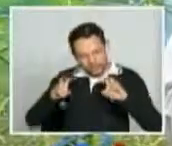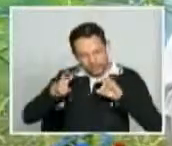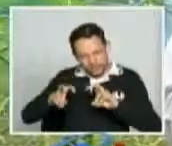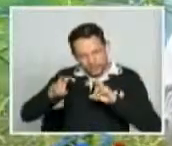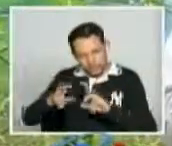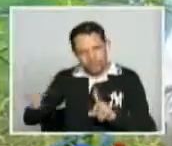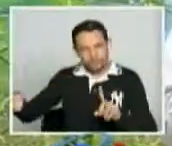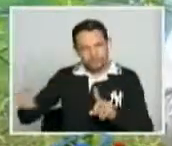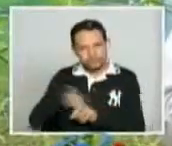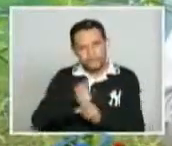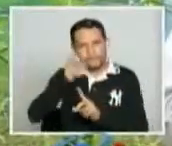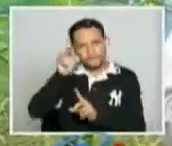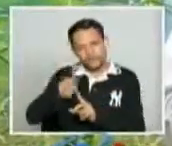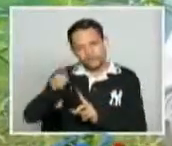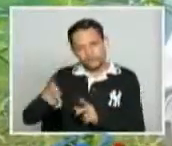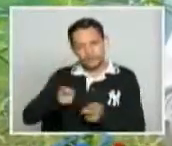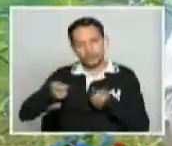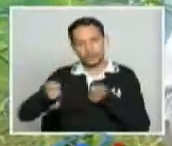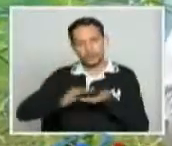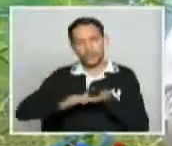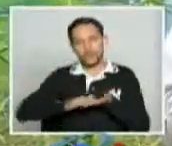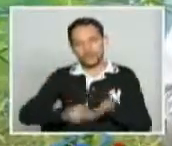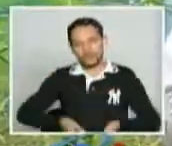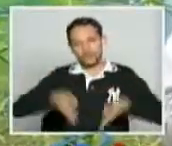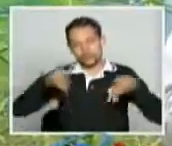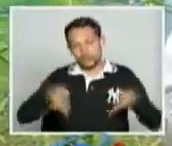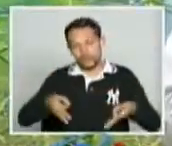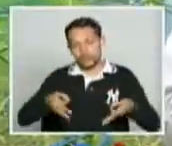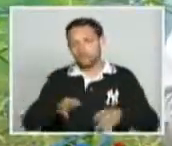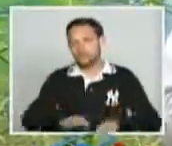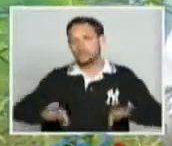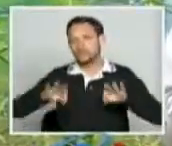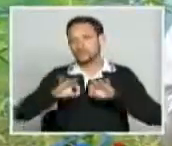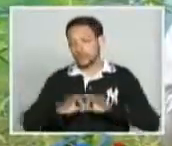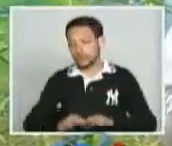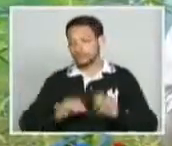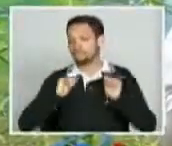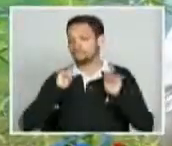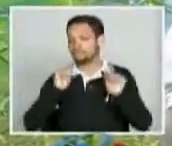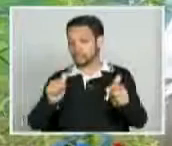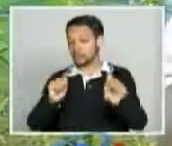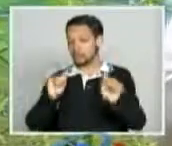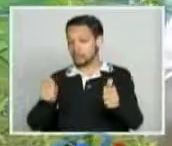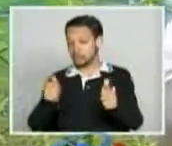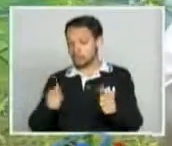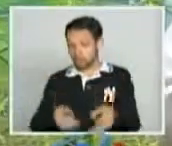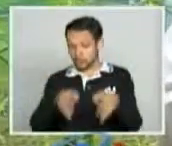poder determinar un tratamiento adecuado. Es muy importante que